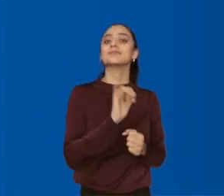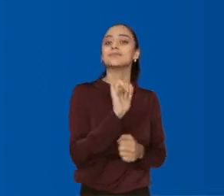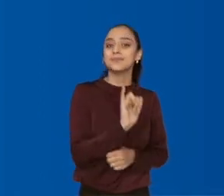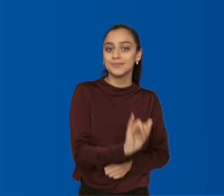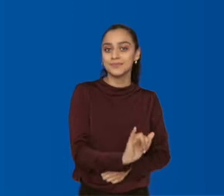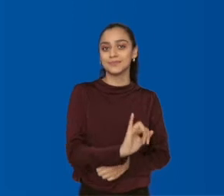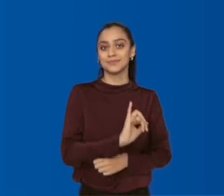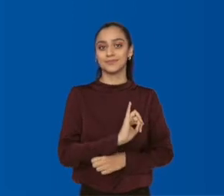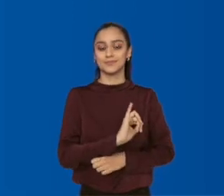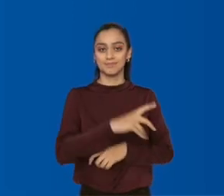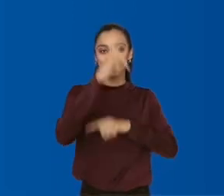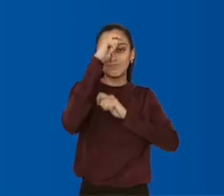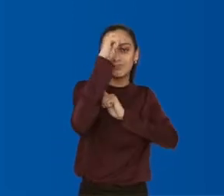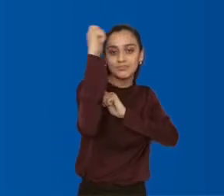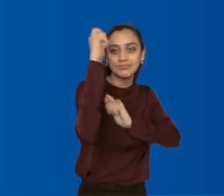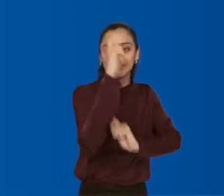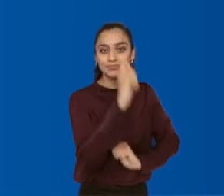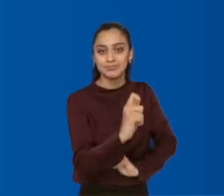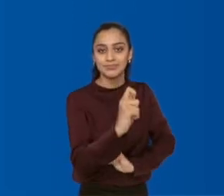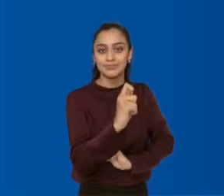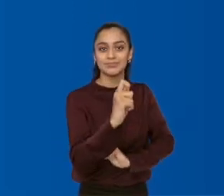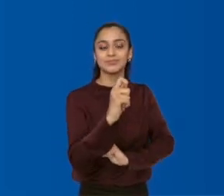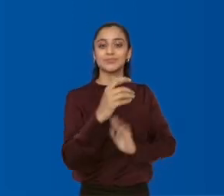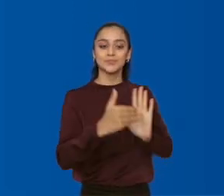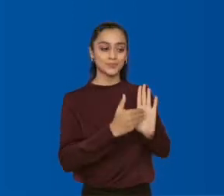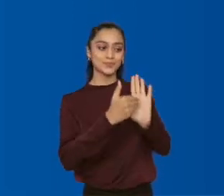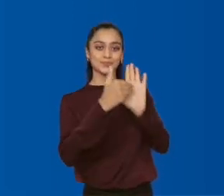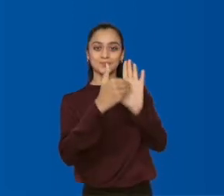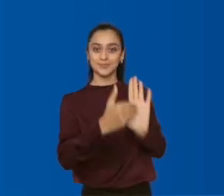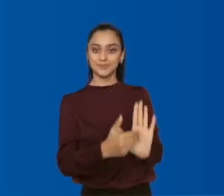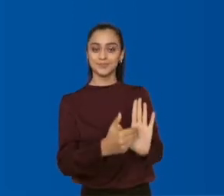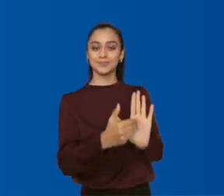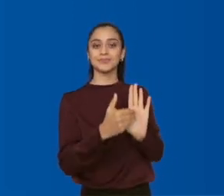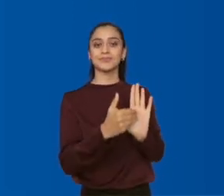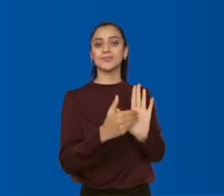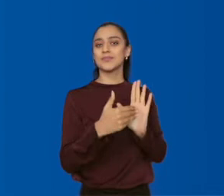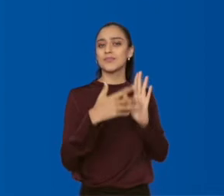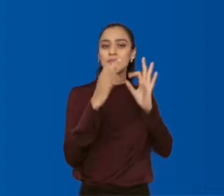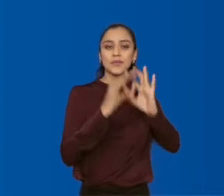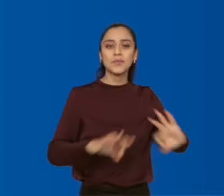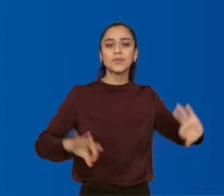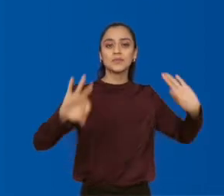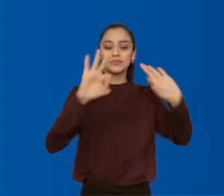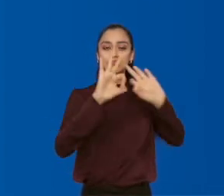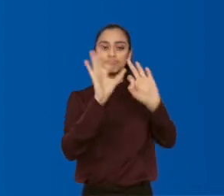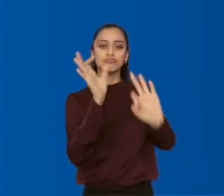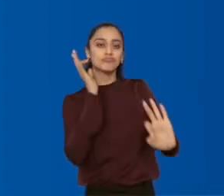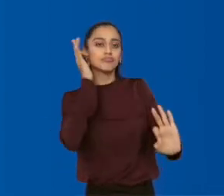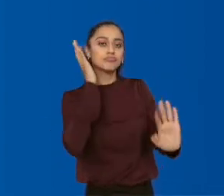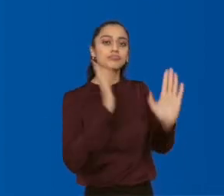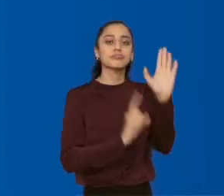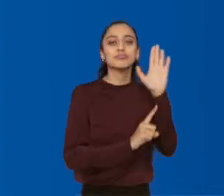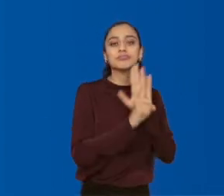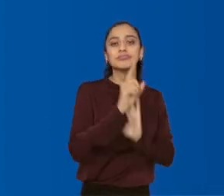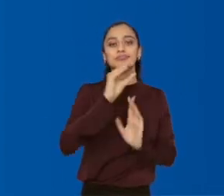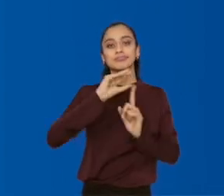jornada de reconocimientos y visibilización del papel fundamental de la mujer en el